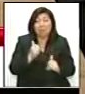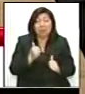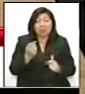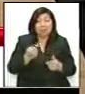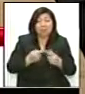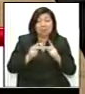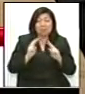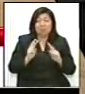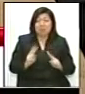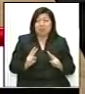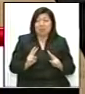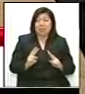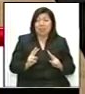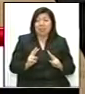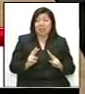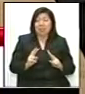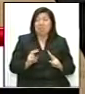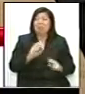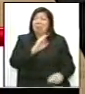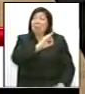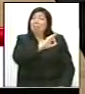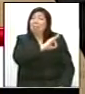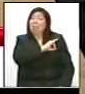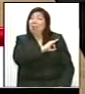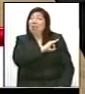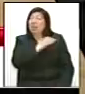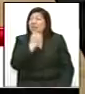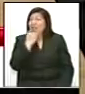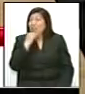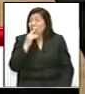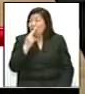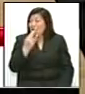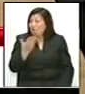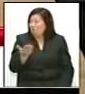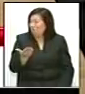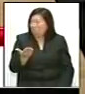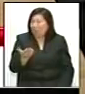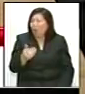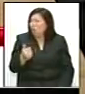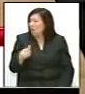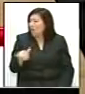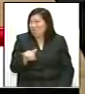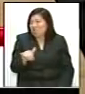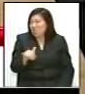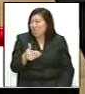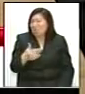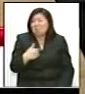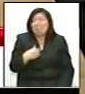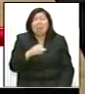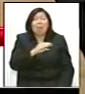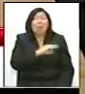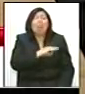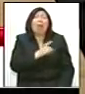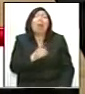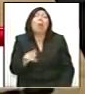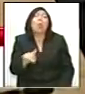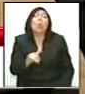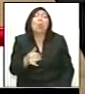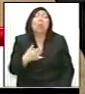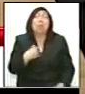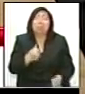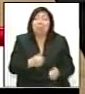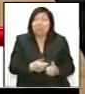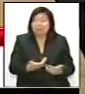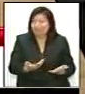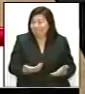ven que se está premiando a quienes han cometido delito, otros lo van a hacer, pues, porque dicen, a mí me premian si me meto en